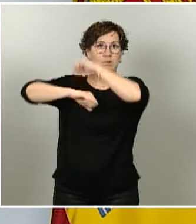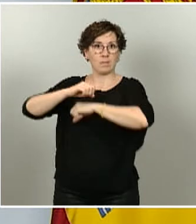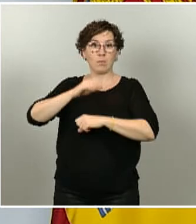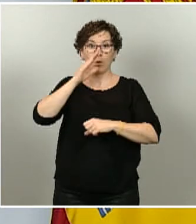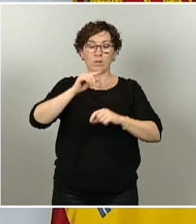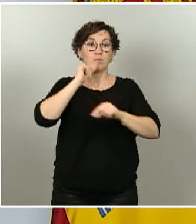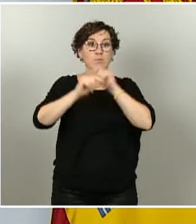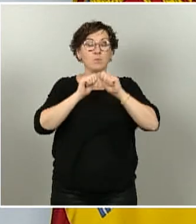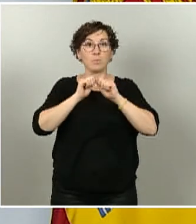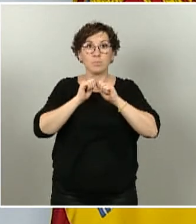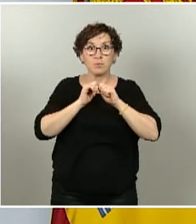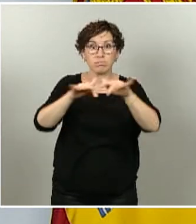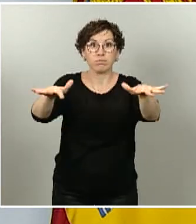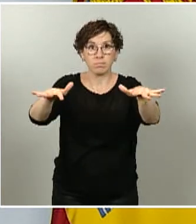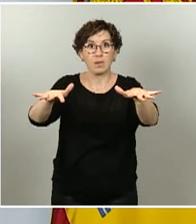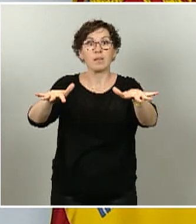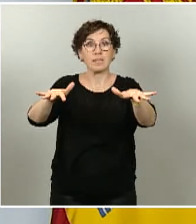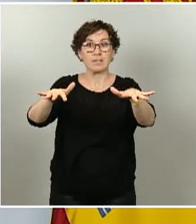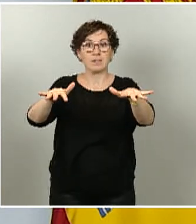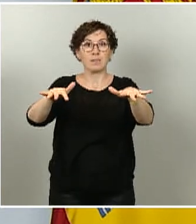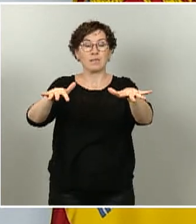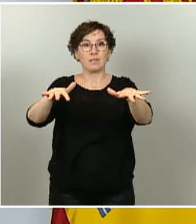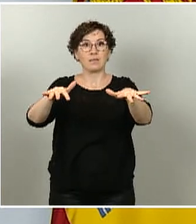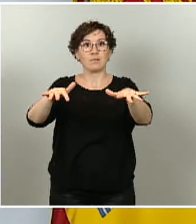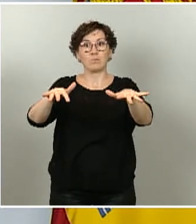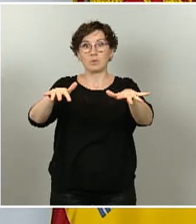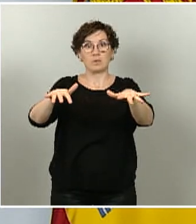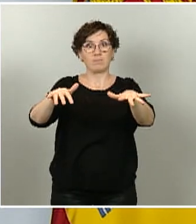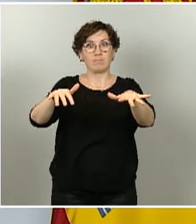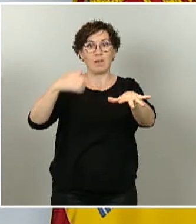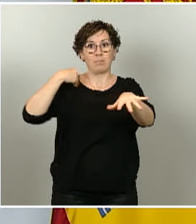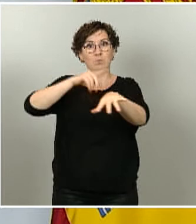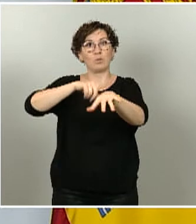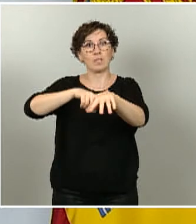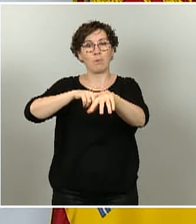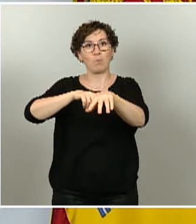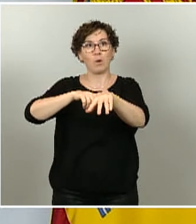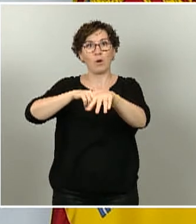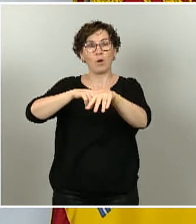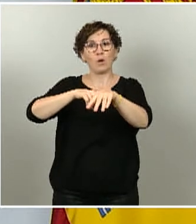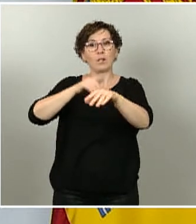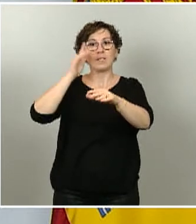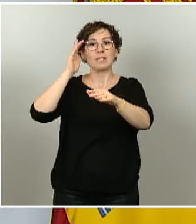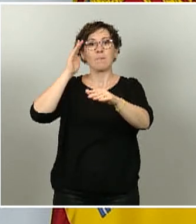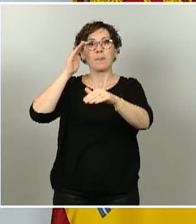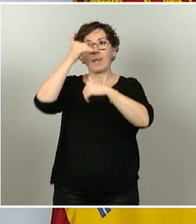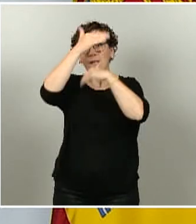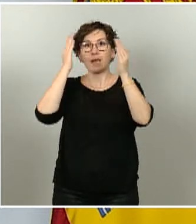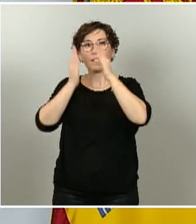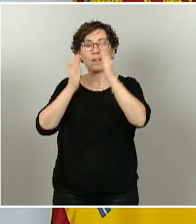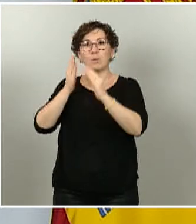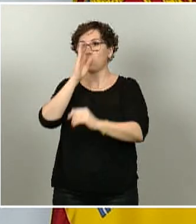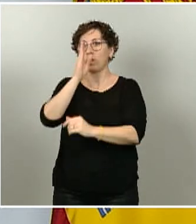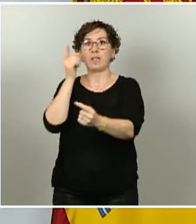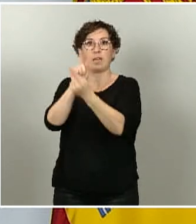también una imposibilidad de hacer un tratamiento directo por parte de la